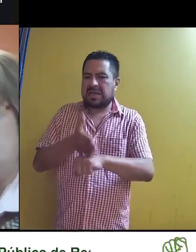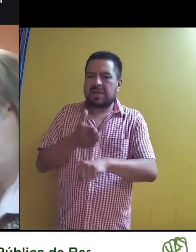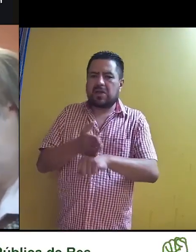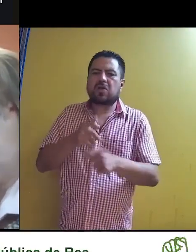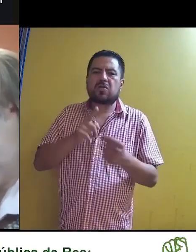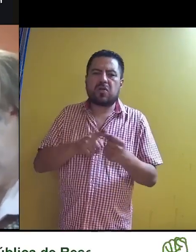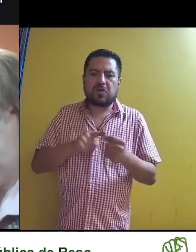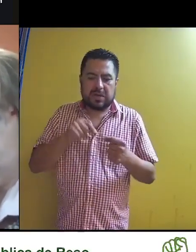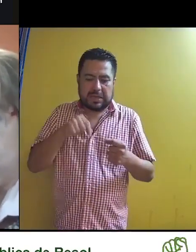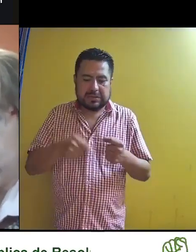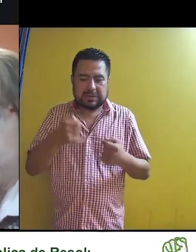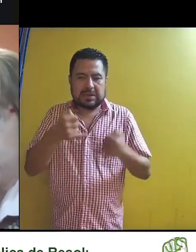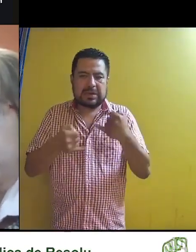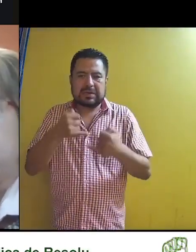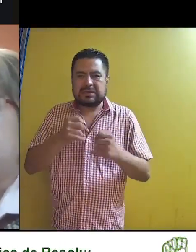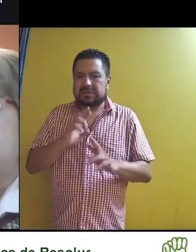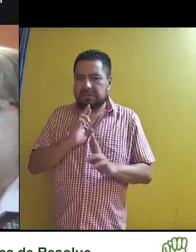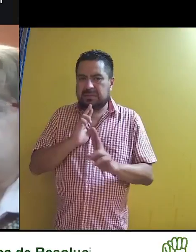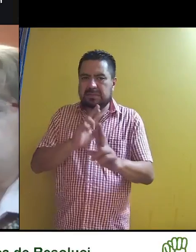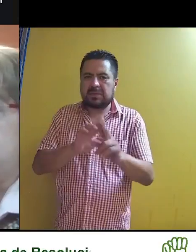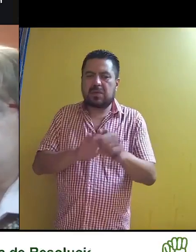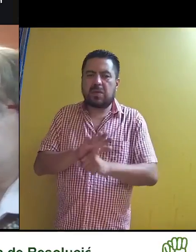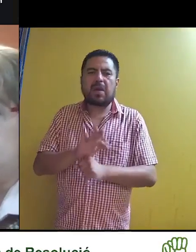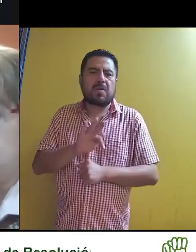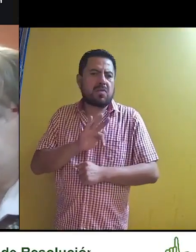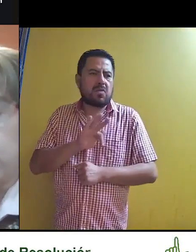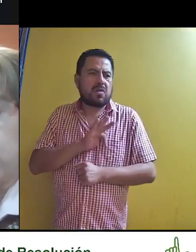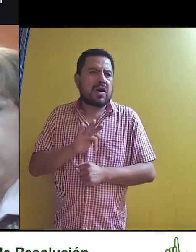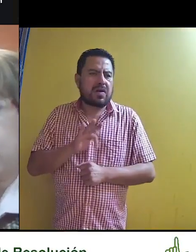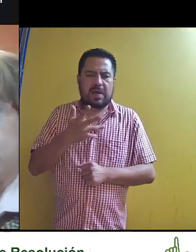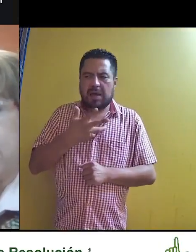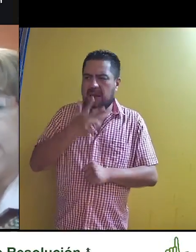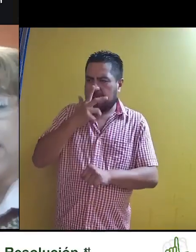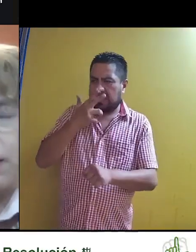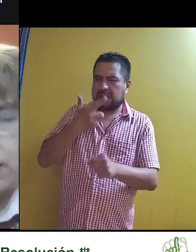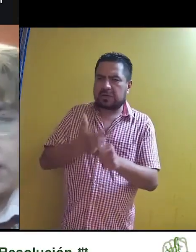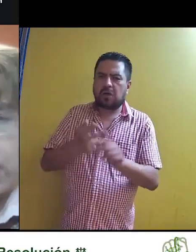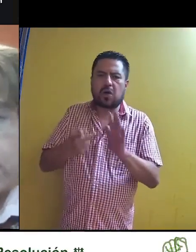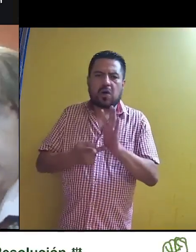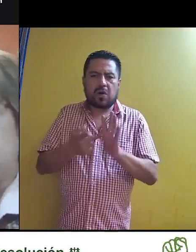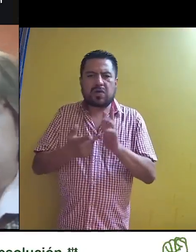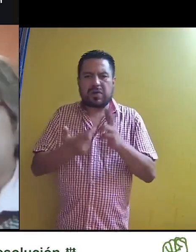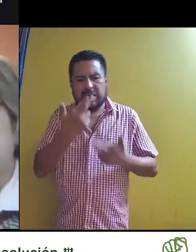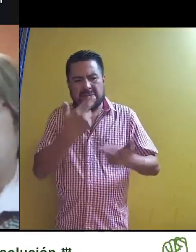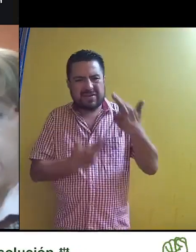este tribunal el que resuelve y puede tener la facultad de regresar